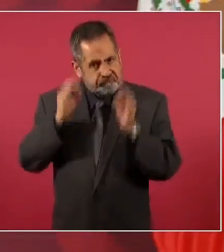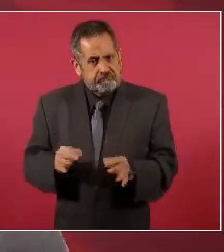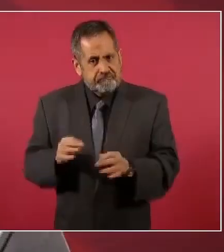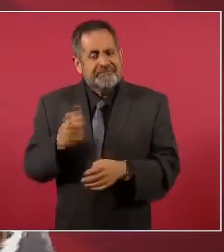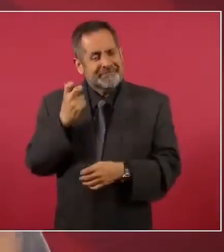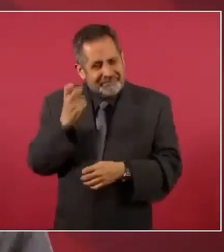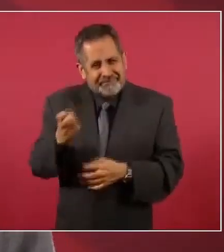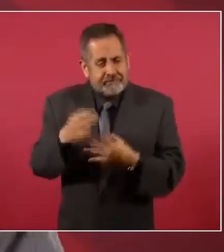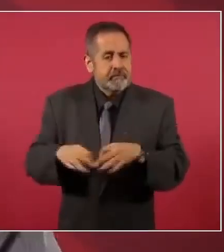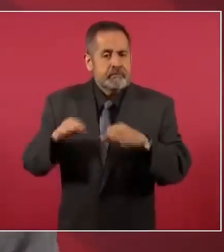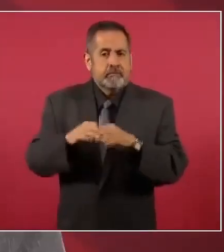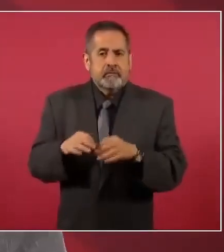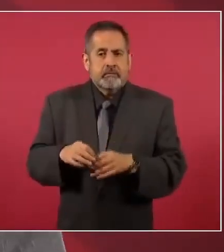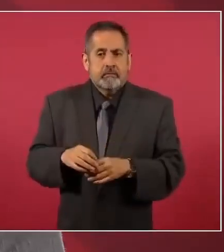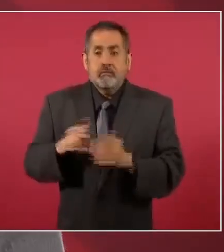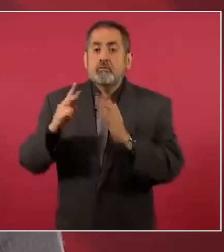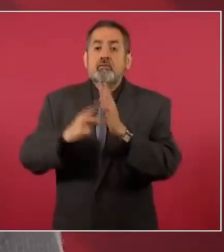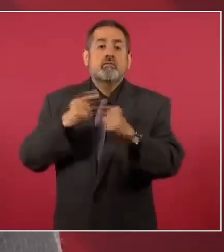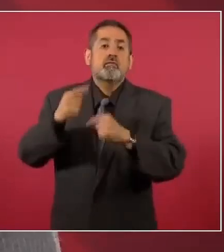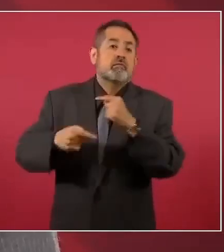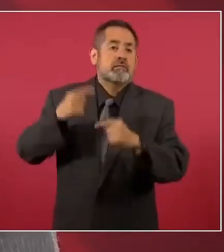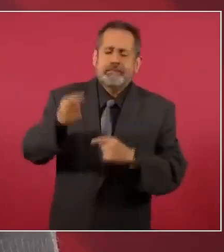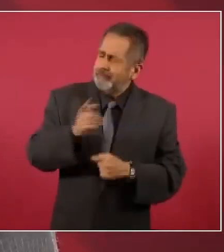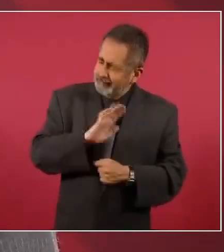y que nunca más